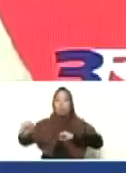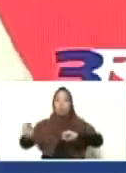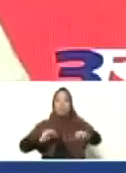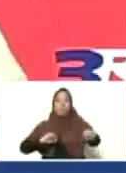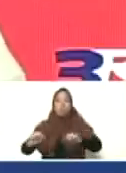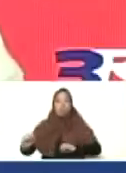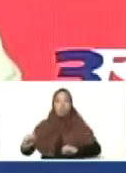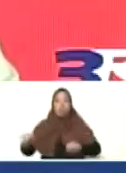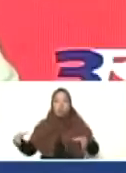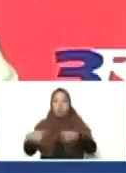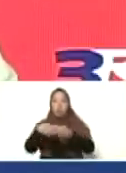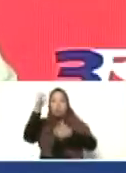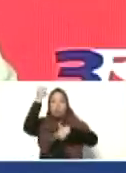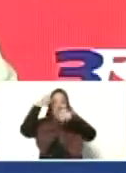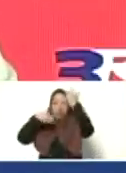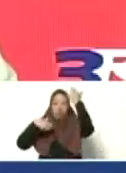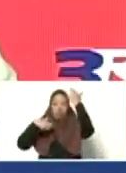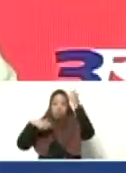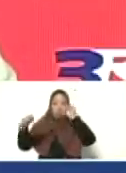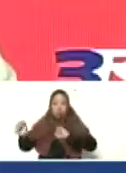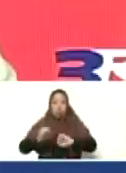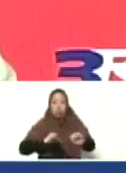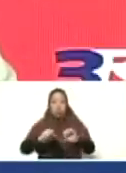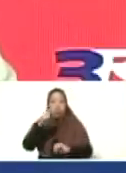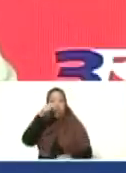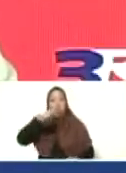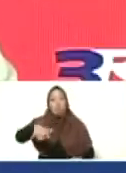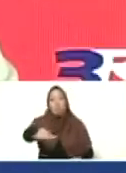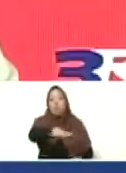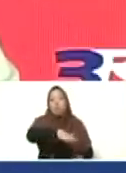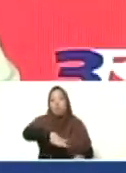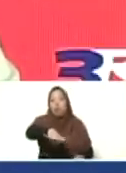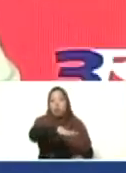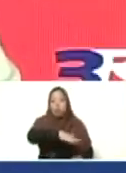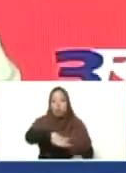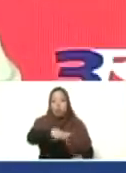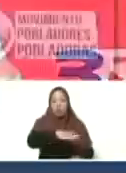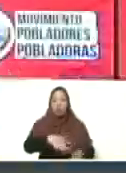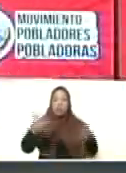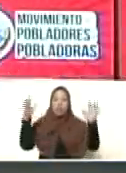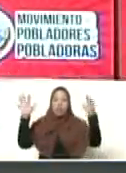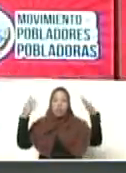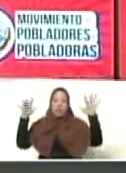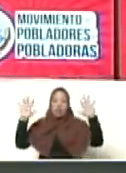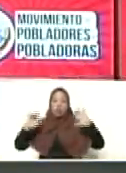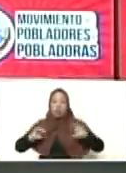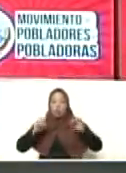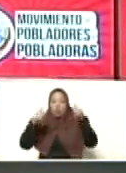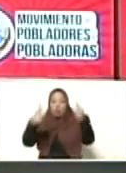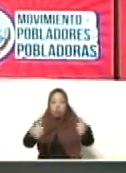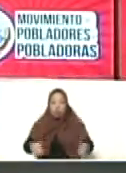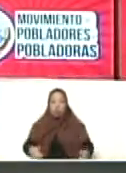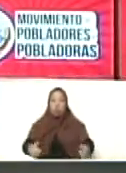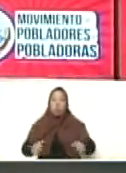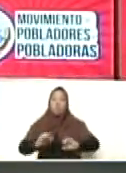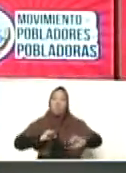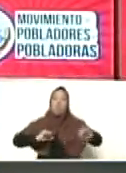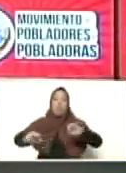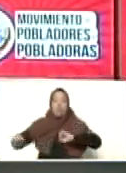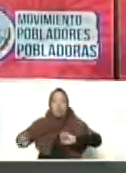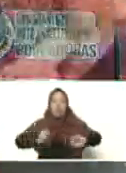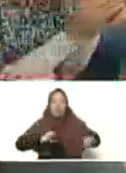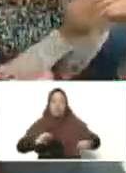fundado por chávez el movimiento de los pobladores y pobladoras un renacimiento de este movimiento